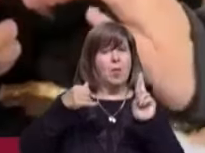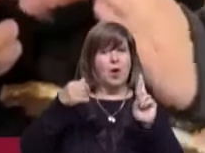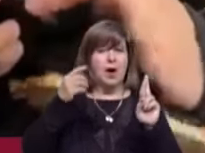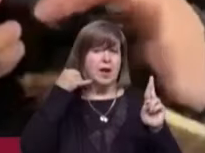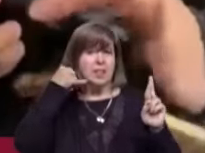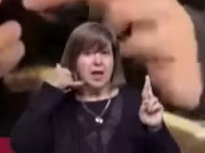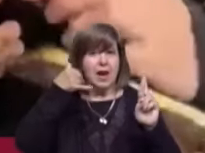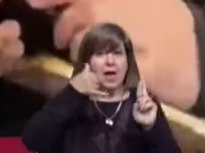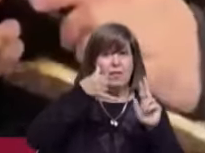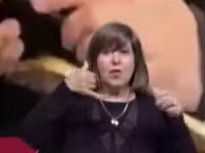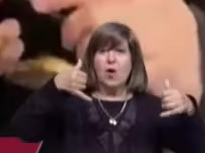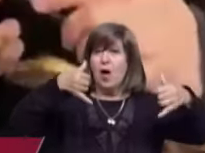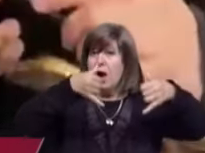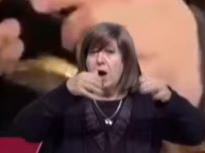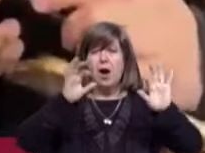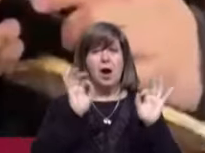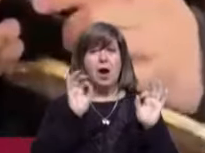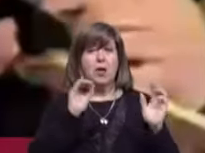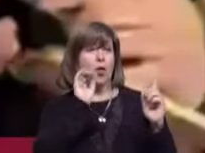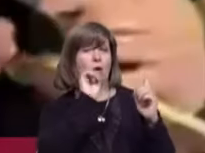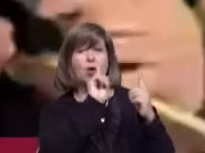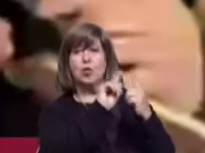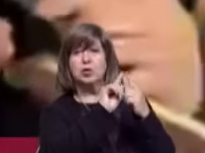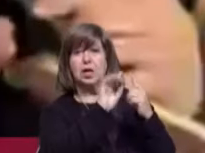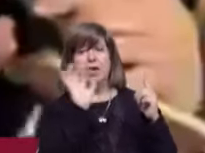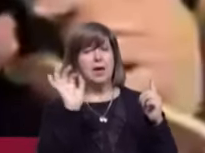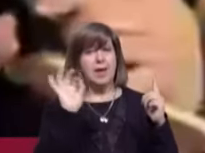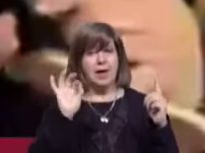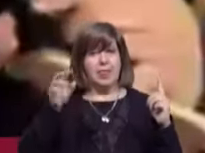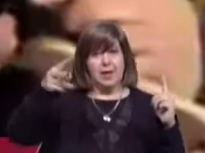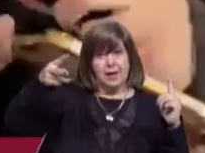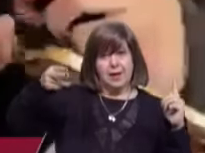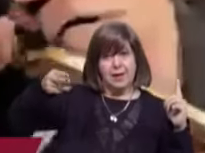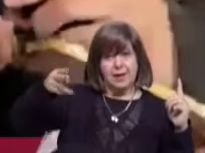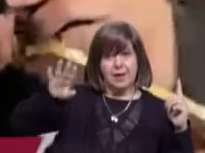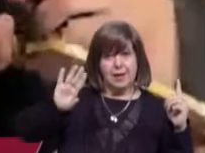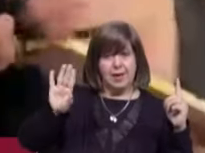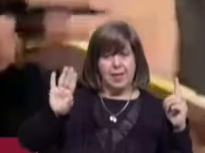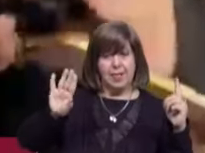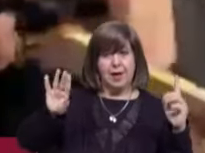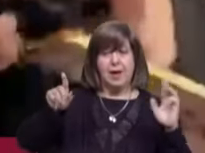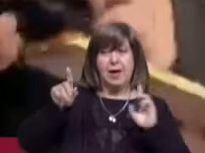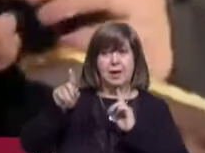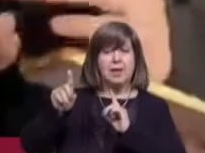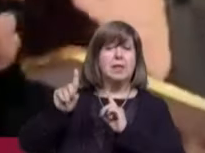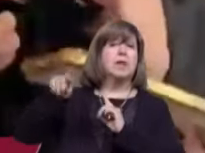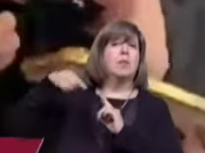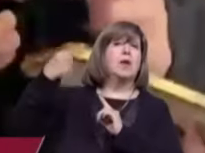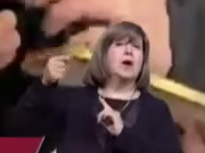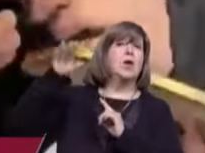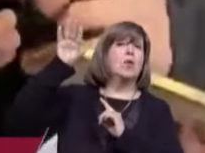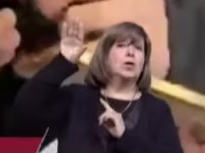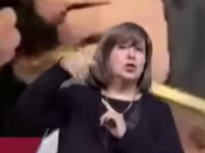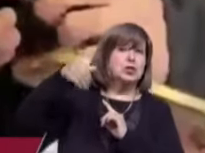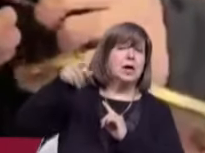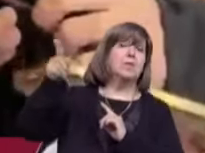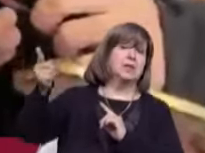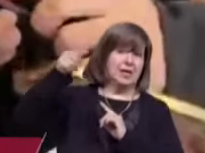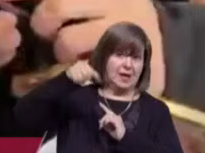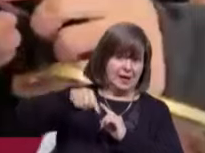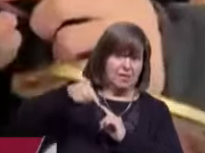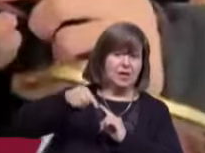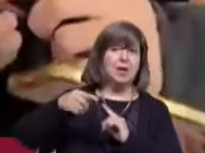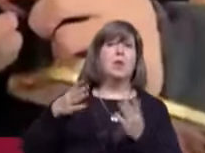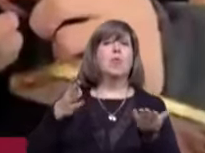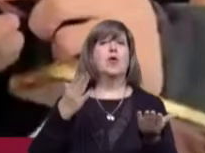mantenimiento que se justifica en lo sucesivo a los fines de asegurar su comparecencia su gestión a proceso y producción de pruebas